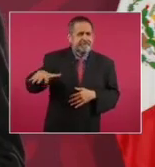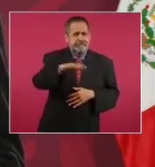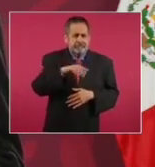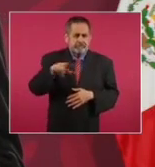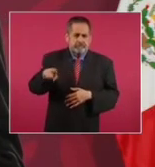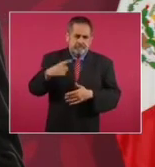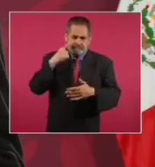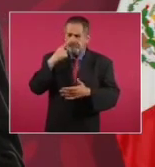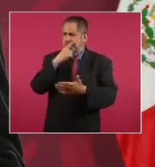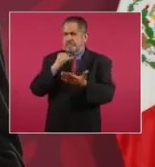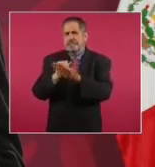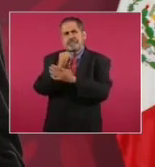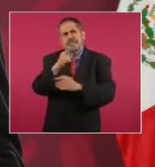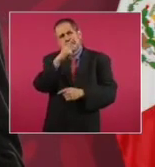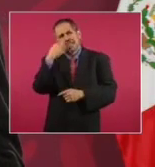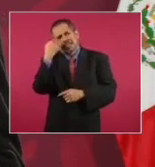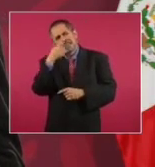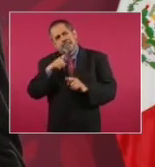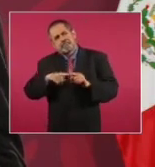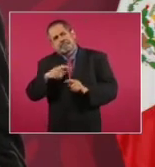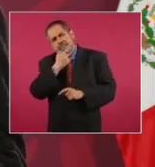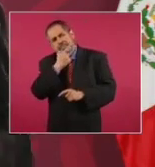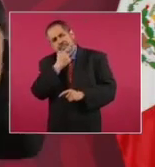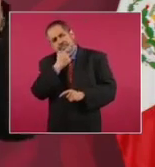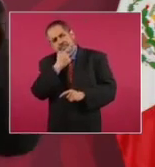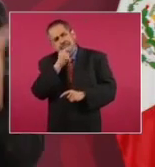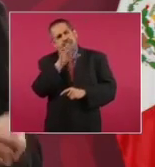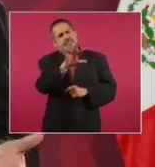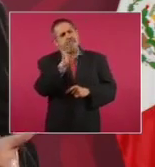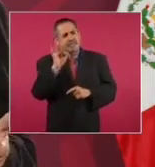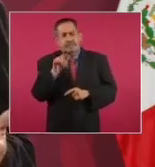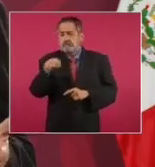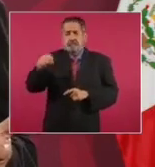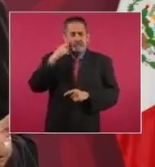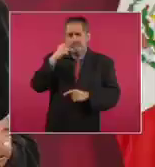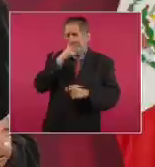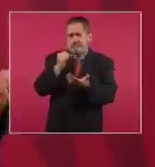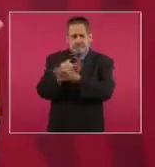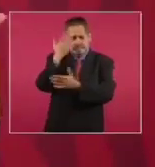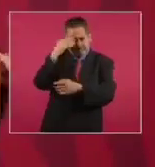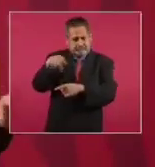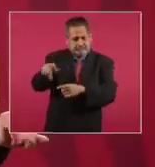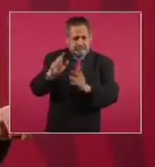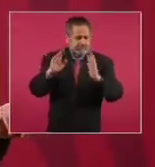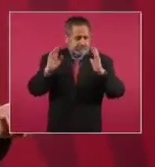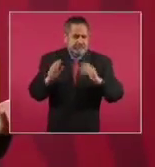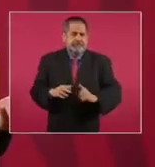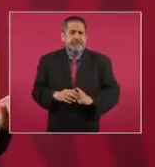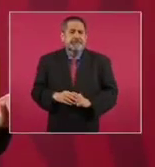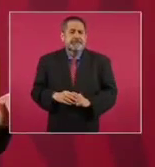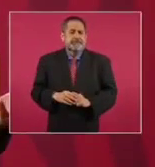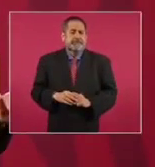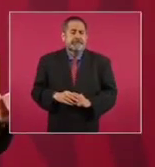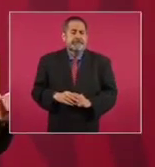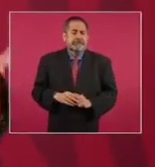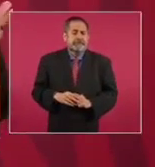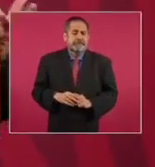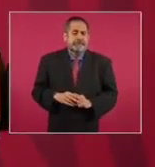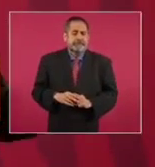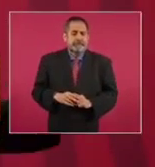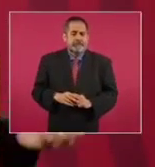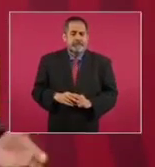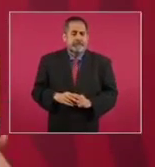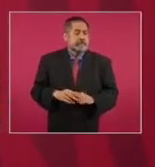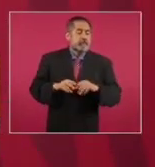que decida, que la gente decida. Y también, si no se dan